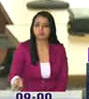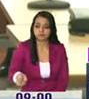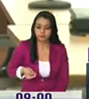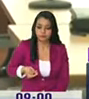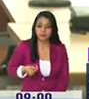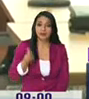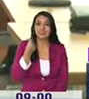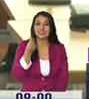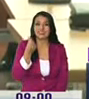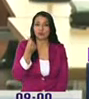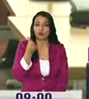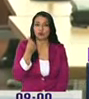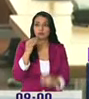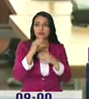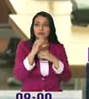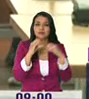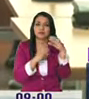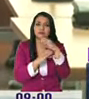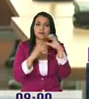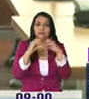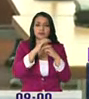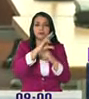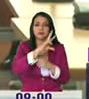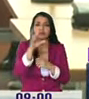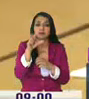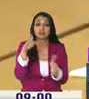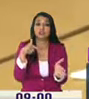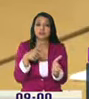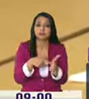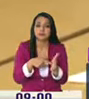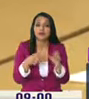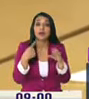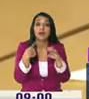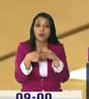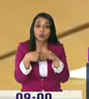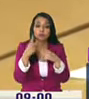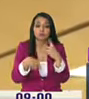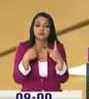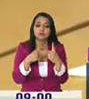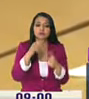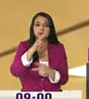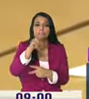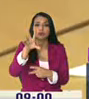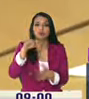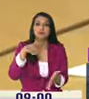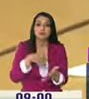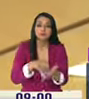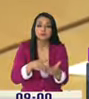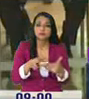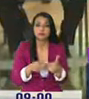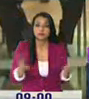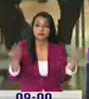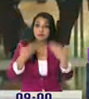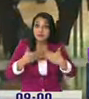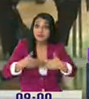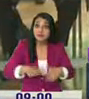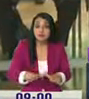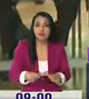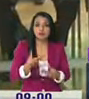que incluye transferencias por más de 300 mil euros y 250 mil dólares que luego